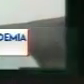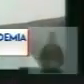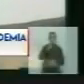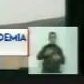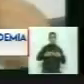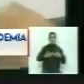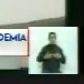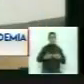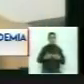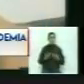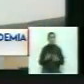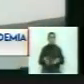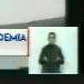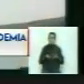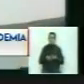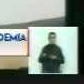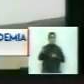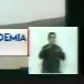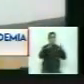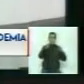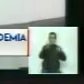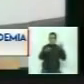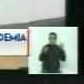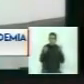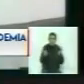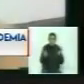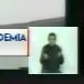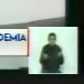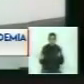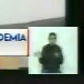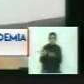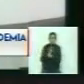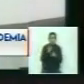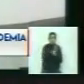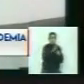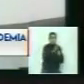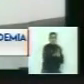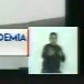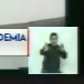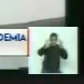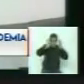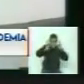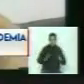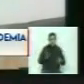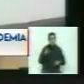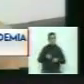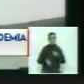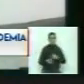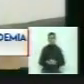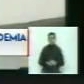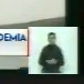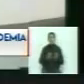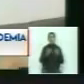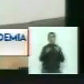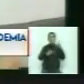mal, o sea, hay que concientizar a la población que en este momento el sistema no puede darles una atención adecuada. Hay muchas personas